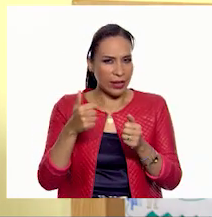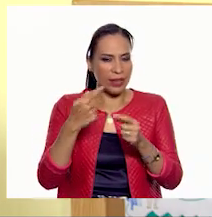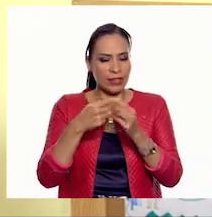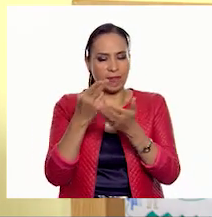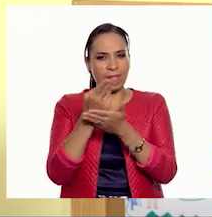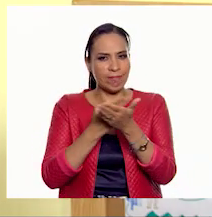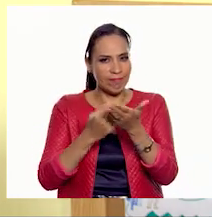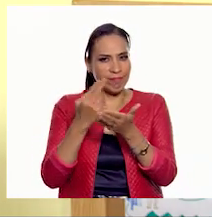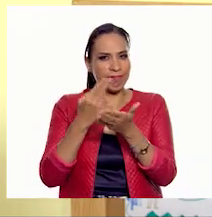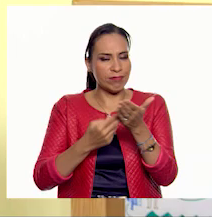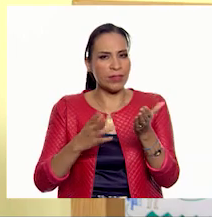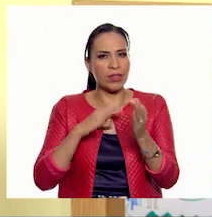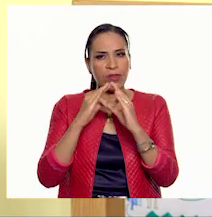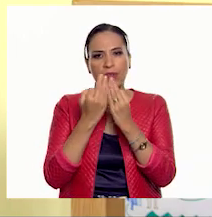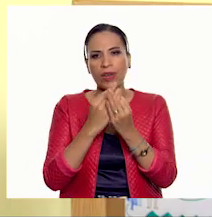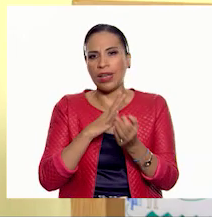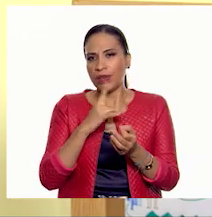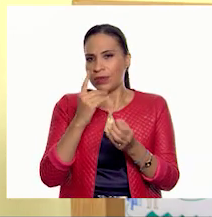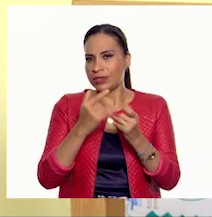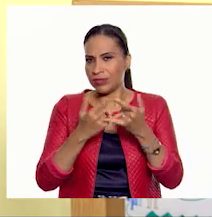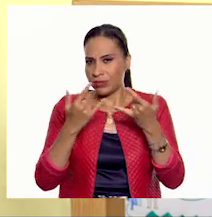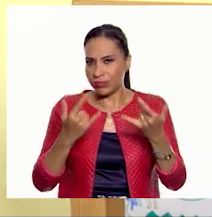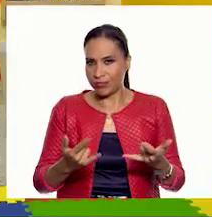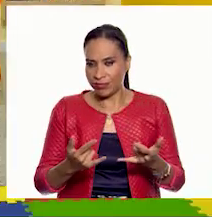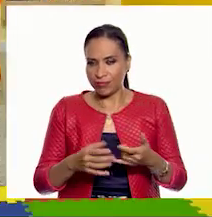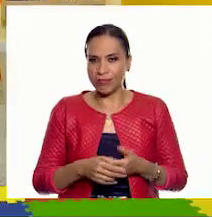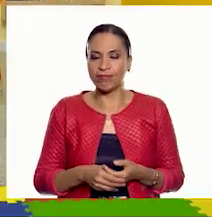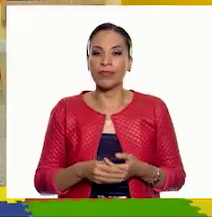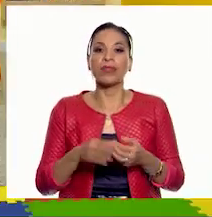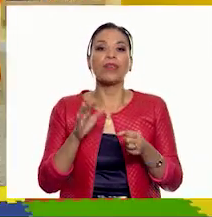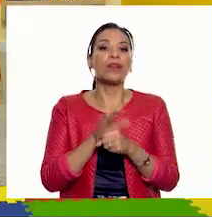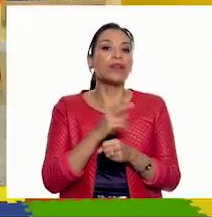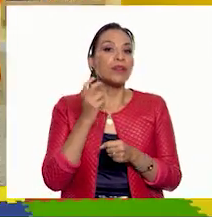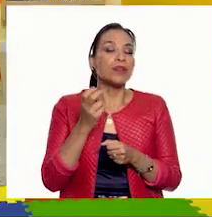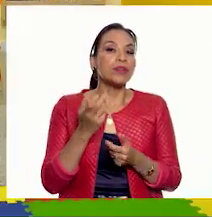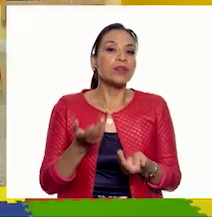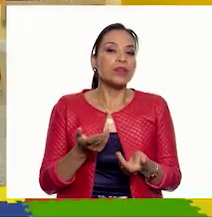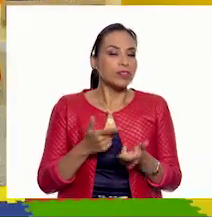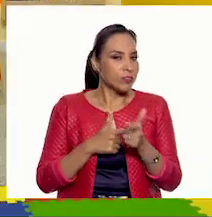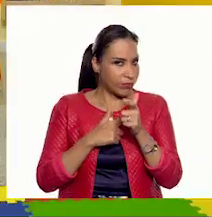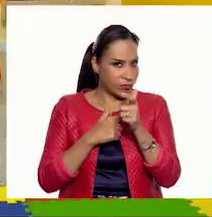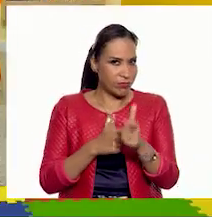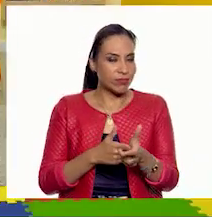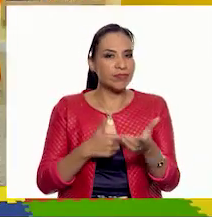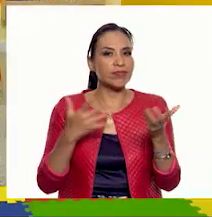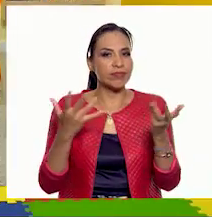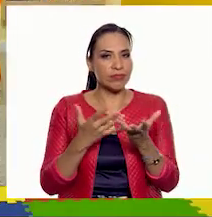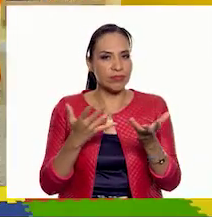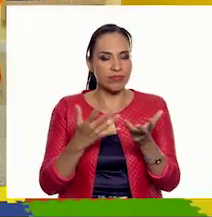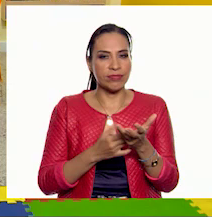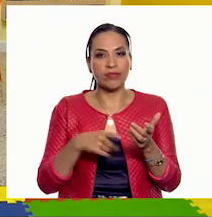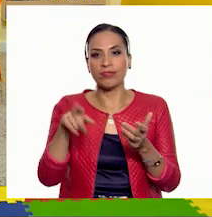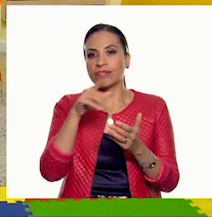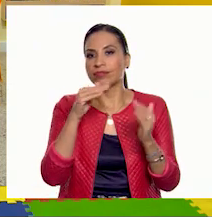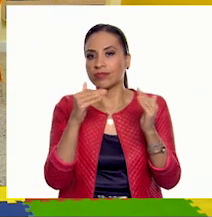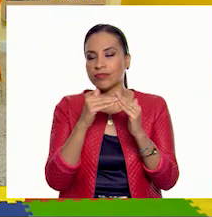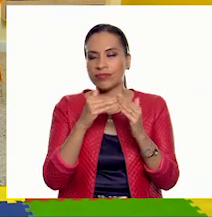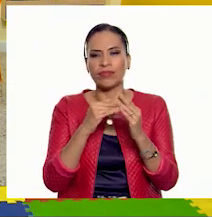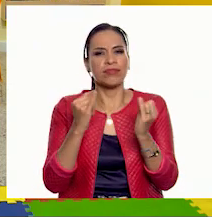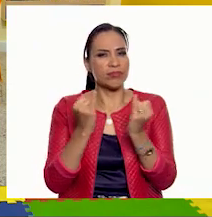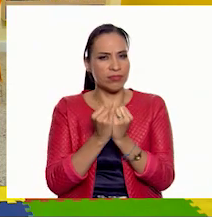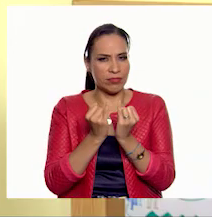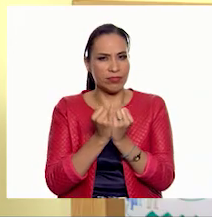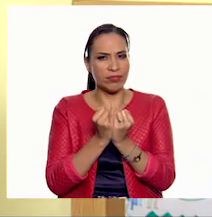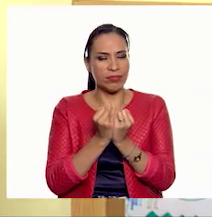y forma existe una historia. Entonces, sigamos creando. y allá en casa ustedes